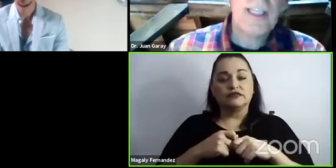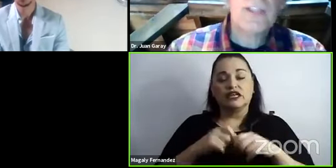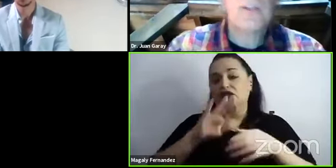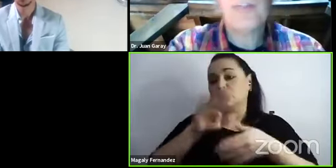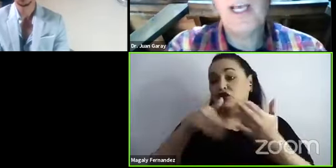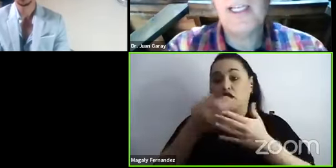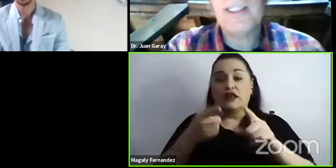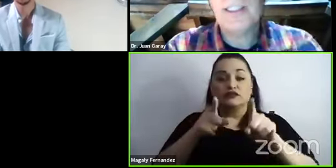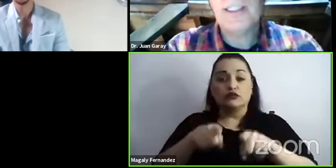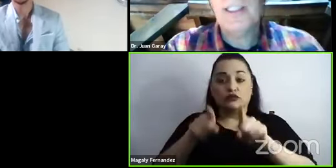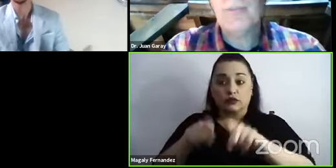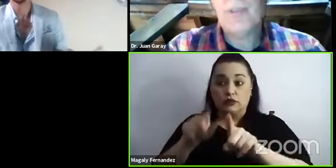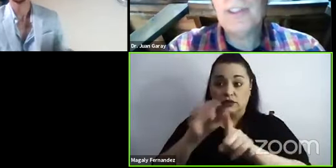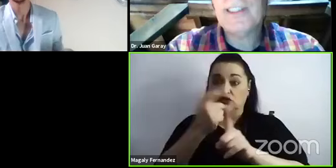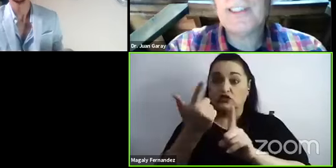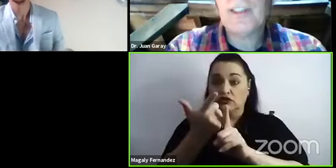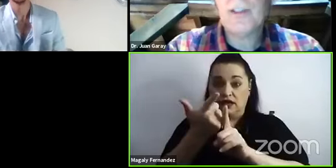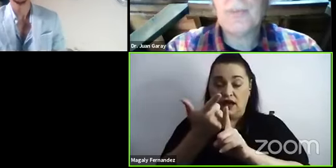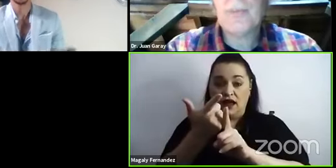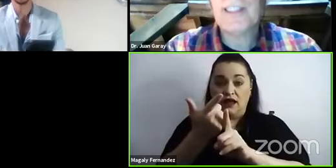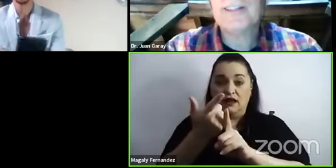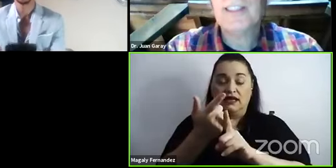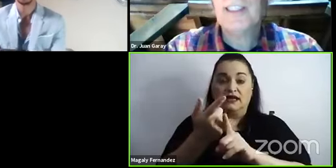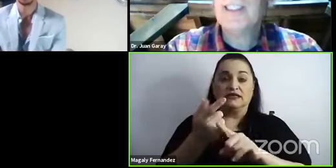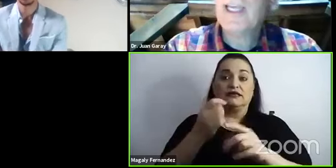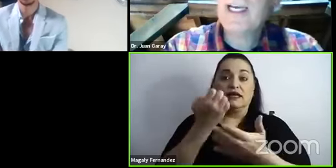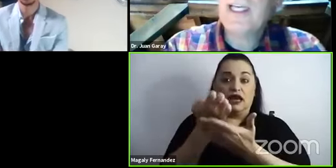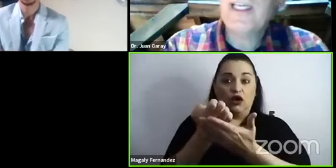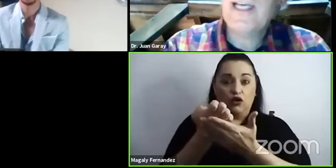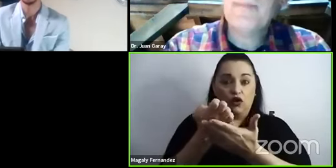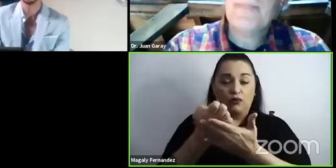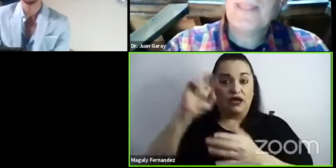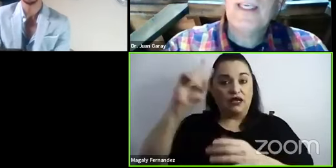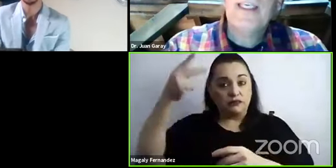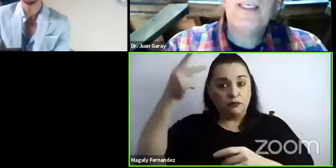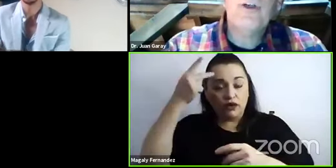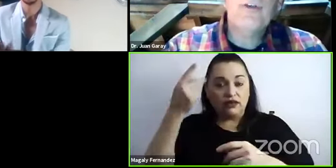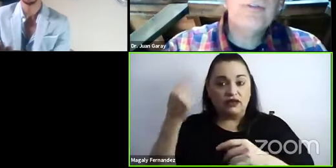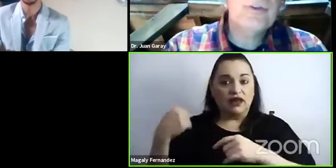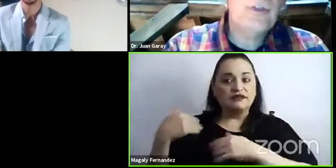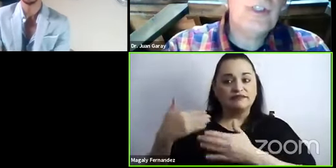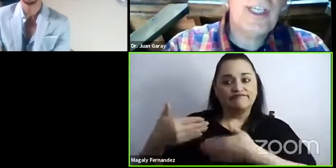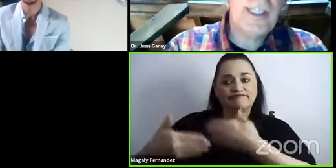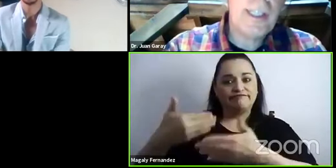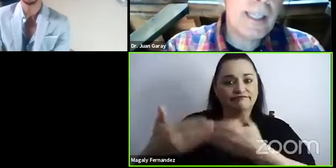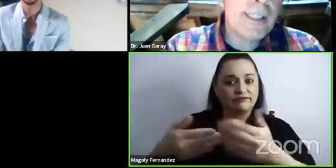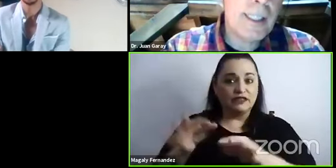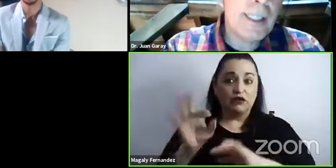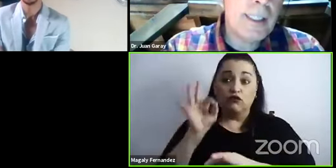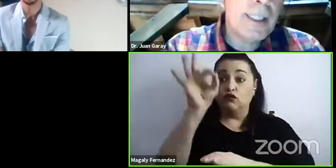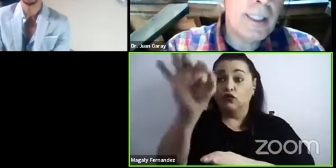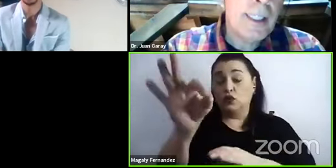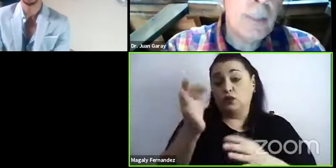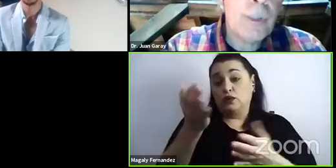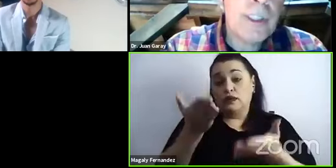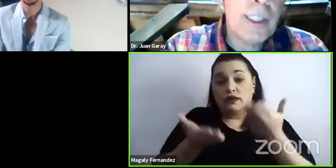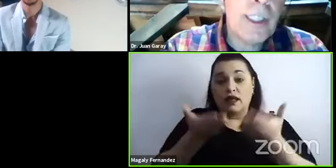consecuencias sociales, políticas y económicas que acarrea, y con un futuro que quizás